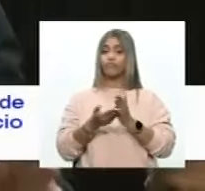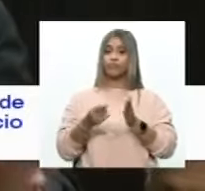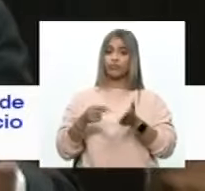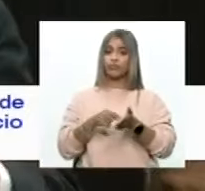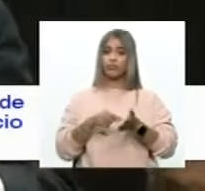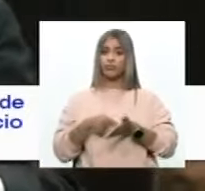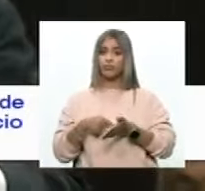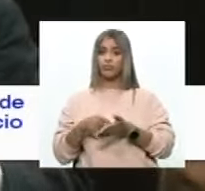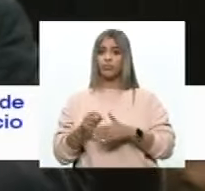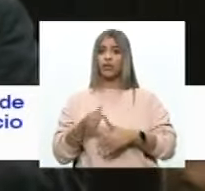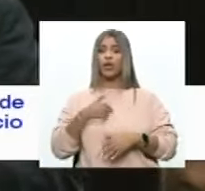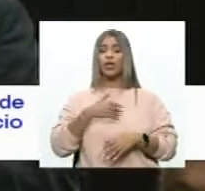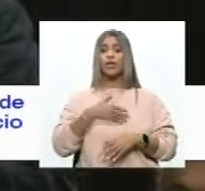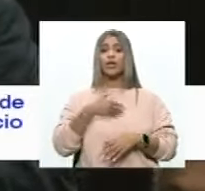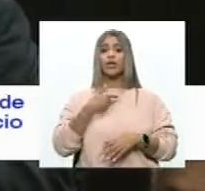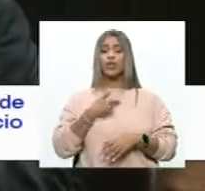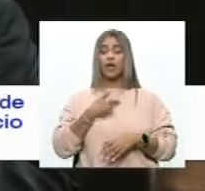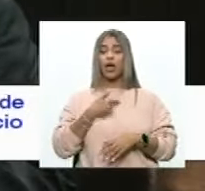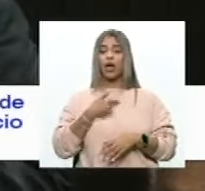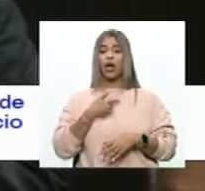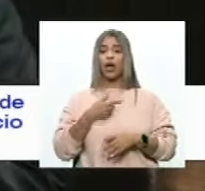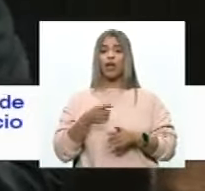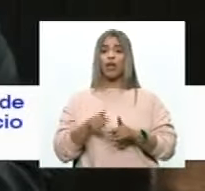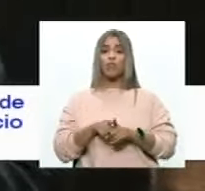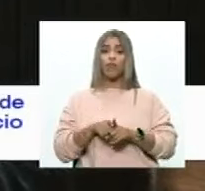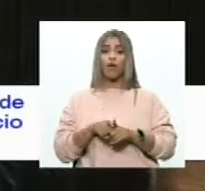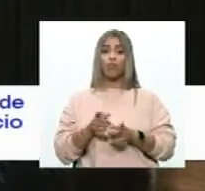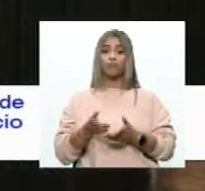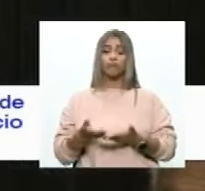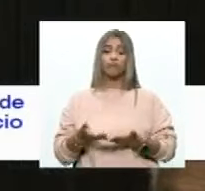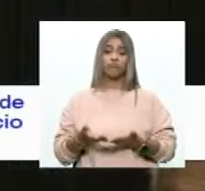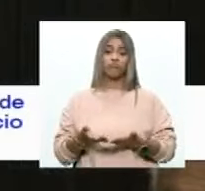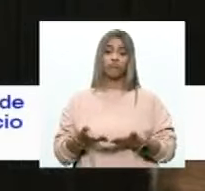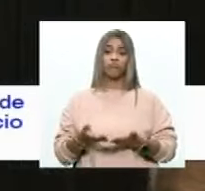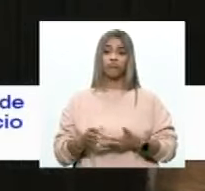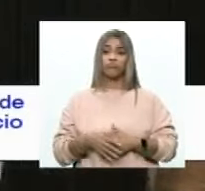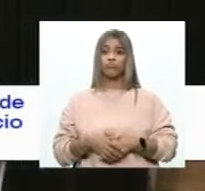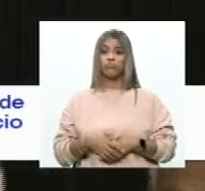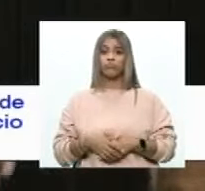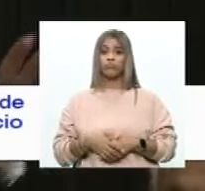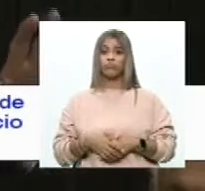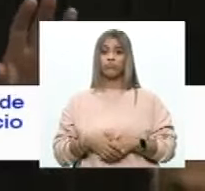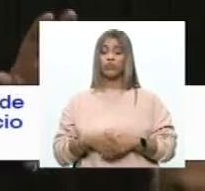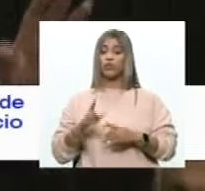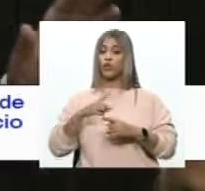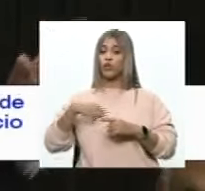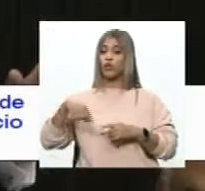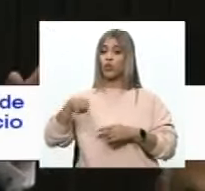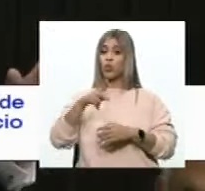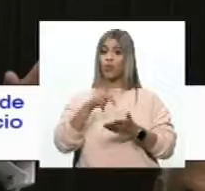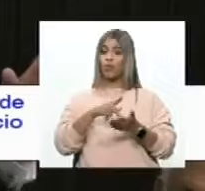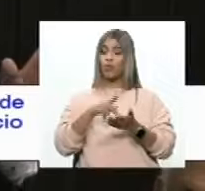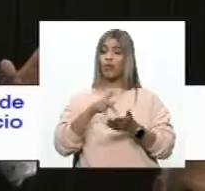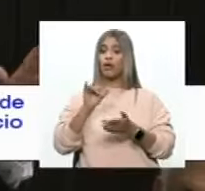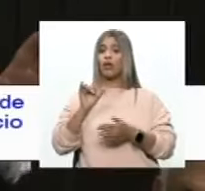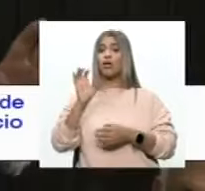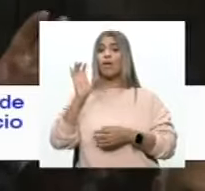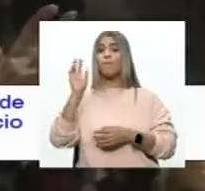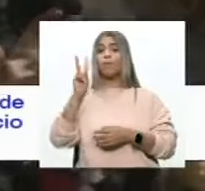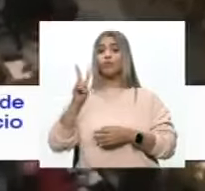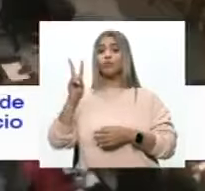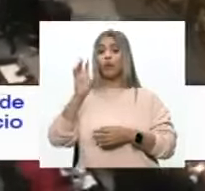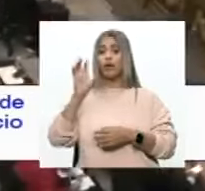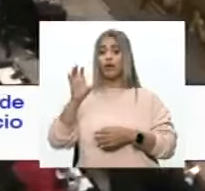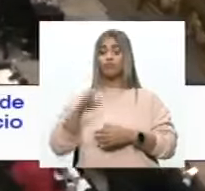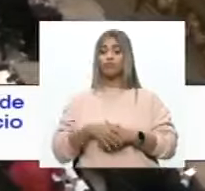endeudamiento, queremos dejar ante la plenaria y ante el país